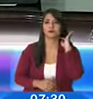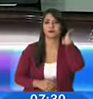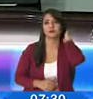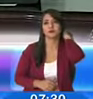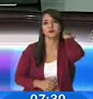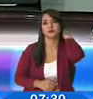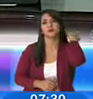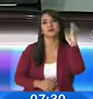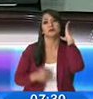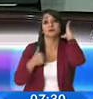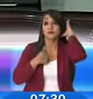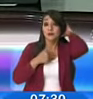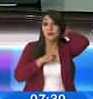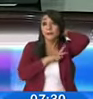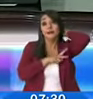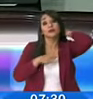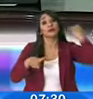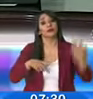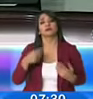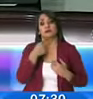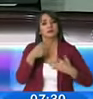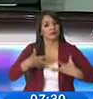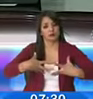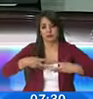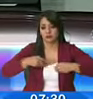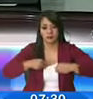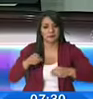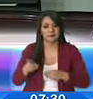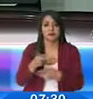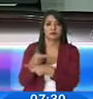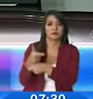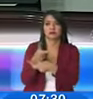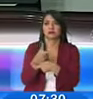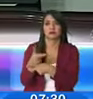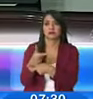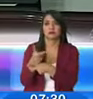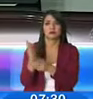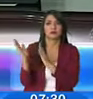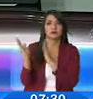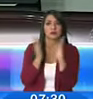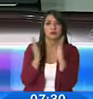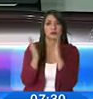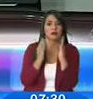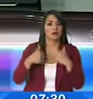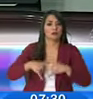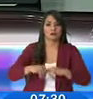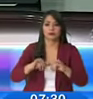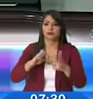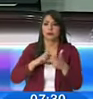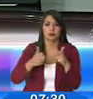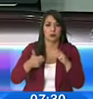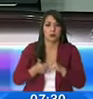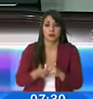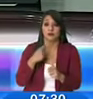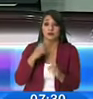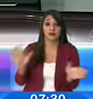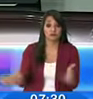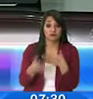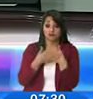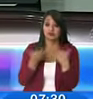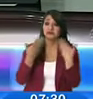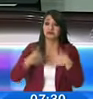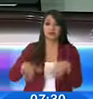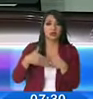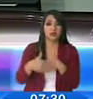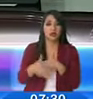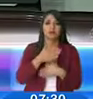Bueno, a nivel personal yo me allano a la disposición del Consejo Transitorio. Yo considero que se ha cerrado con esto un